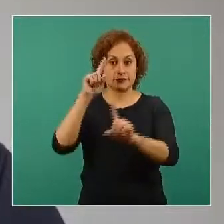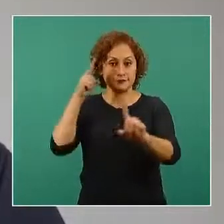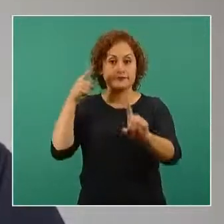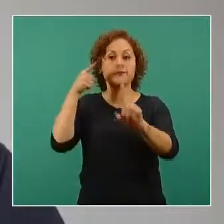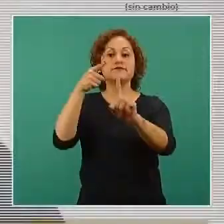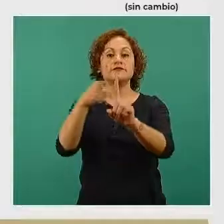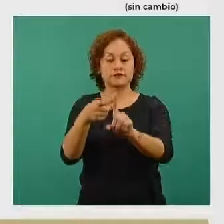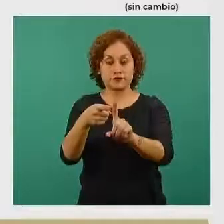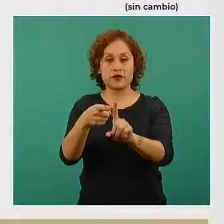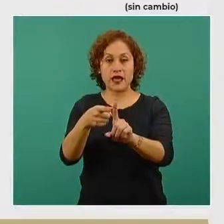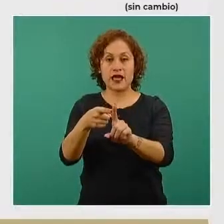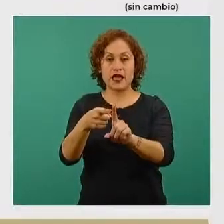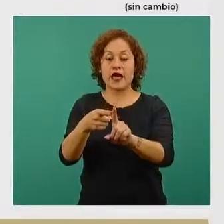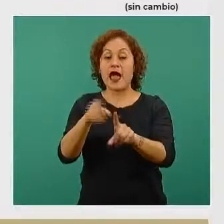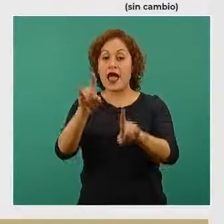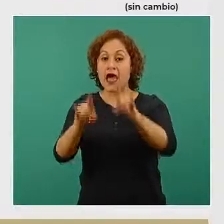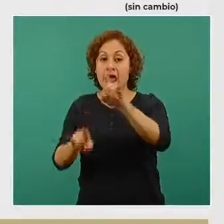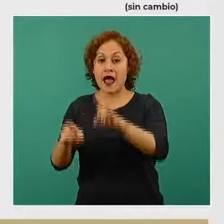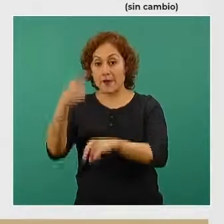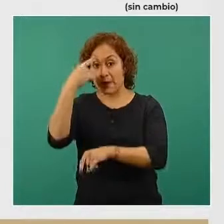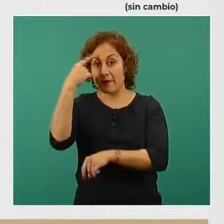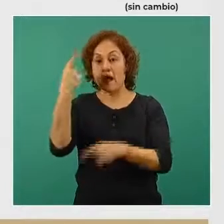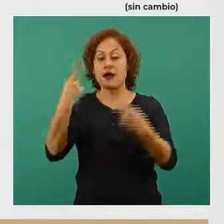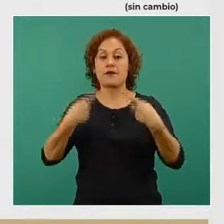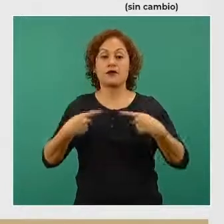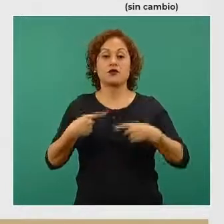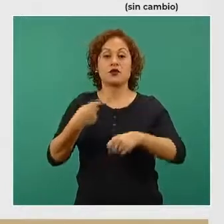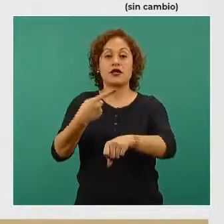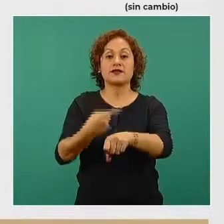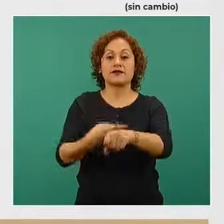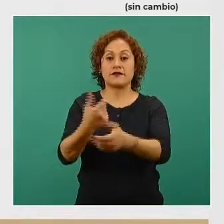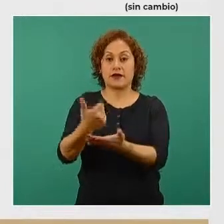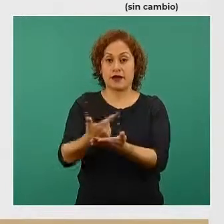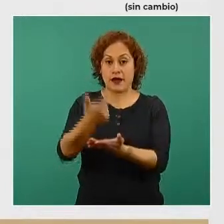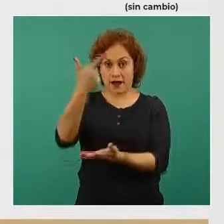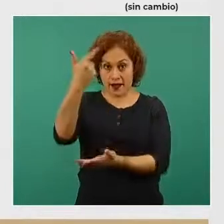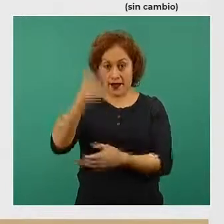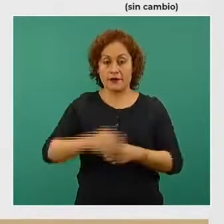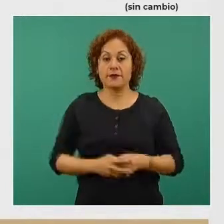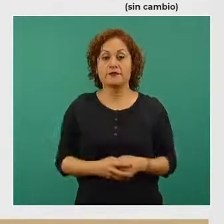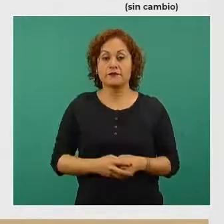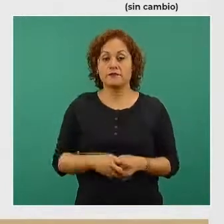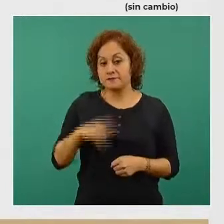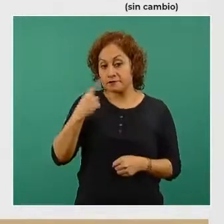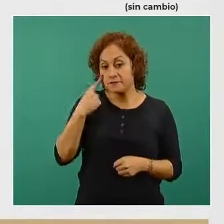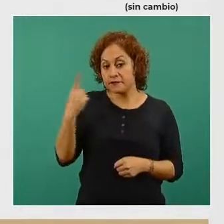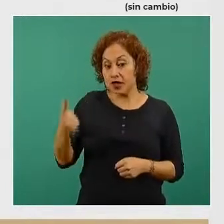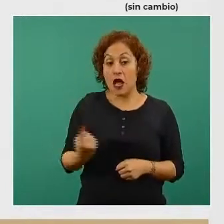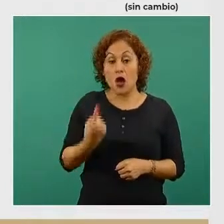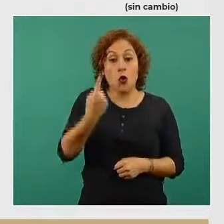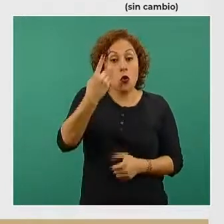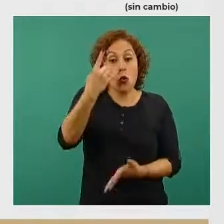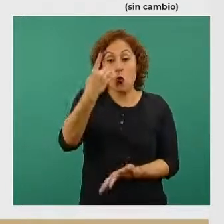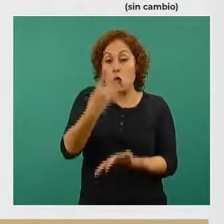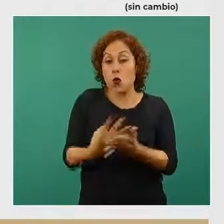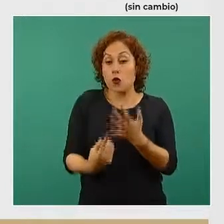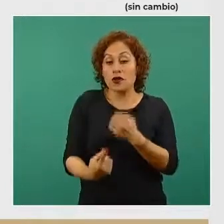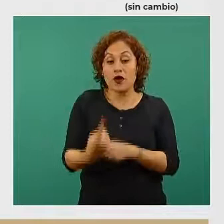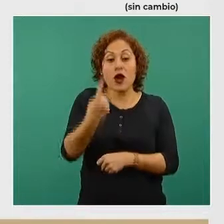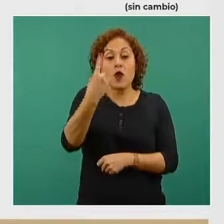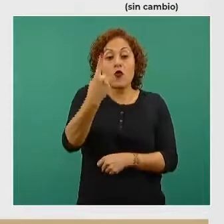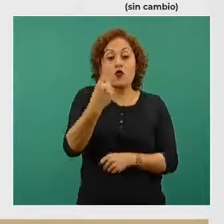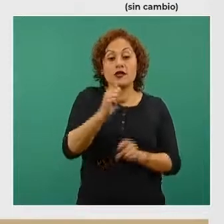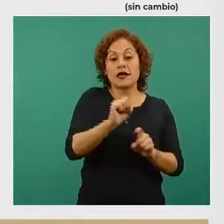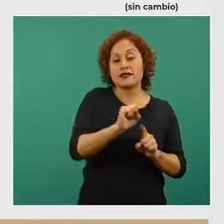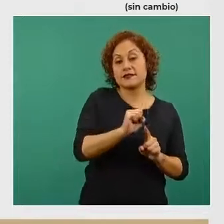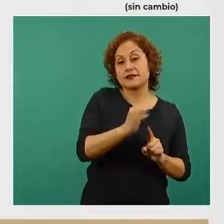camas con ventilador, aquellas que son para los pacientes más críticos. Aquí continuamos solamente con una entidad en un rango entre el